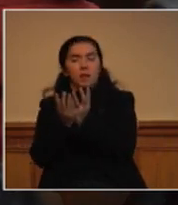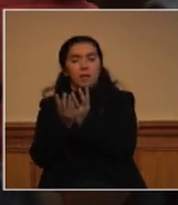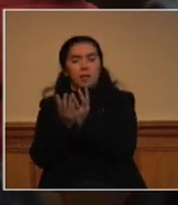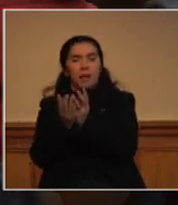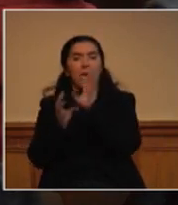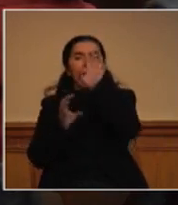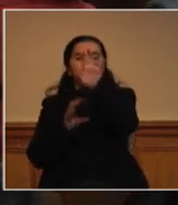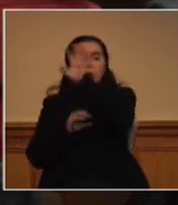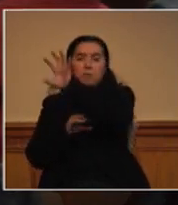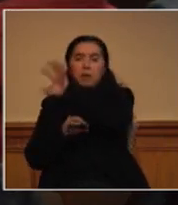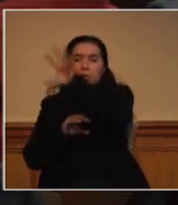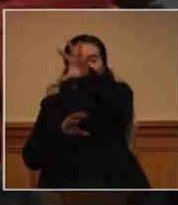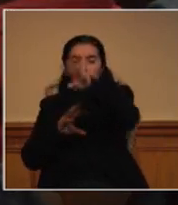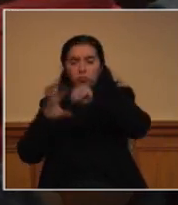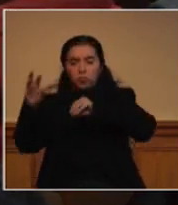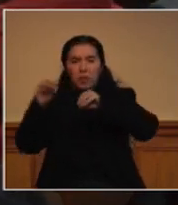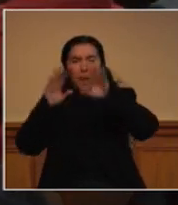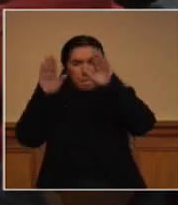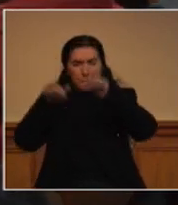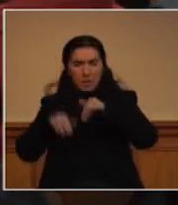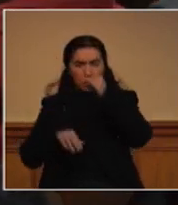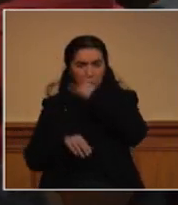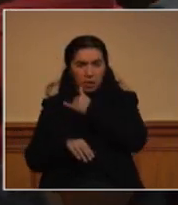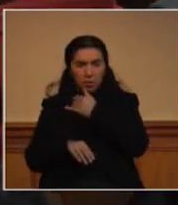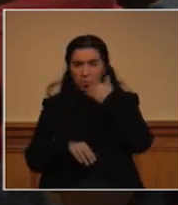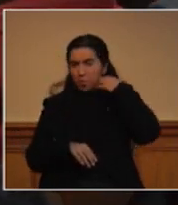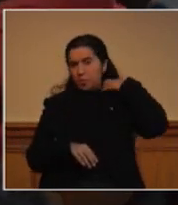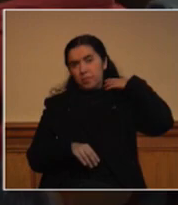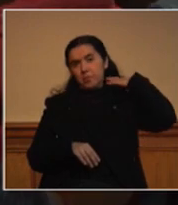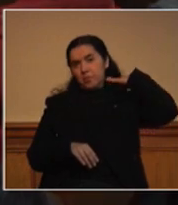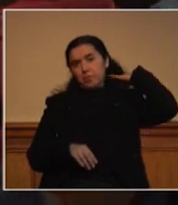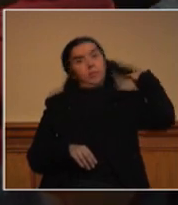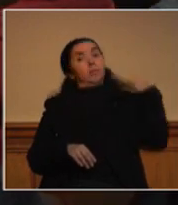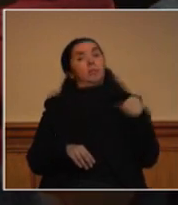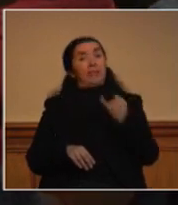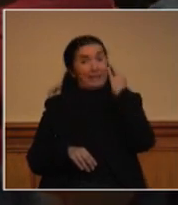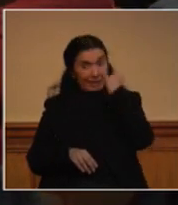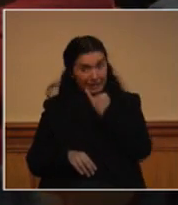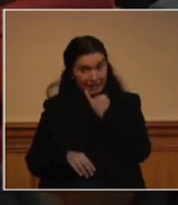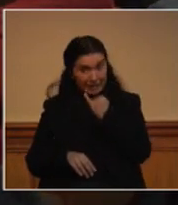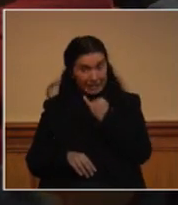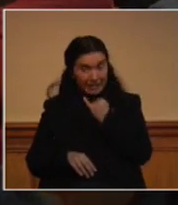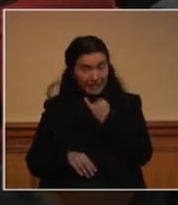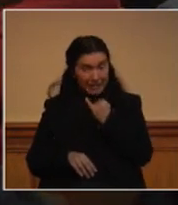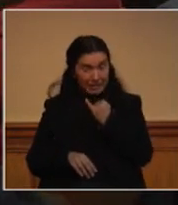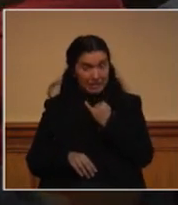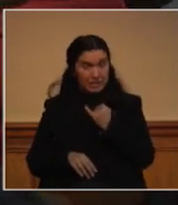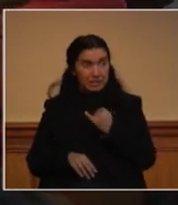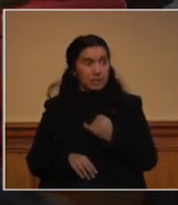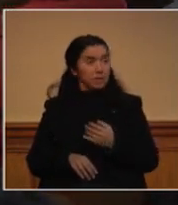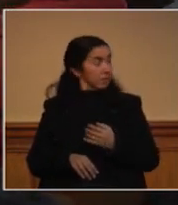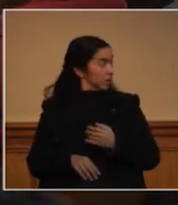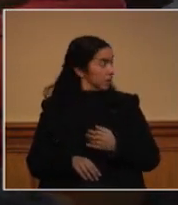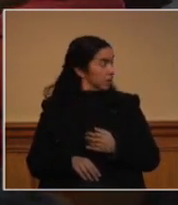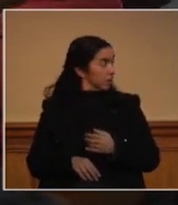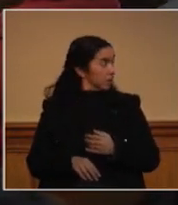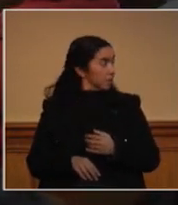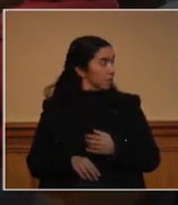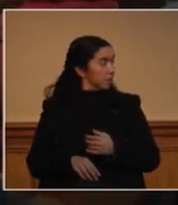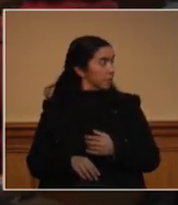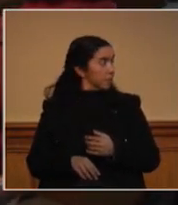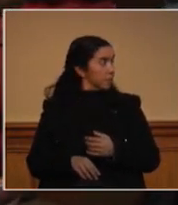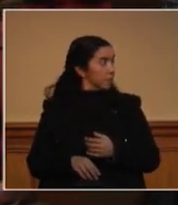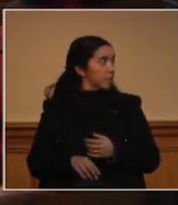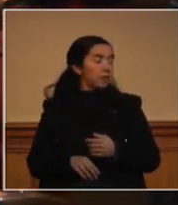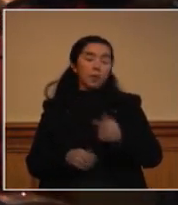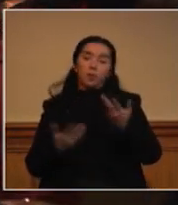los aspectos al mismo tiempo. ¿Sí? ¿Eso es? Eso es. Tradicionalmente lo que